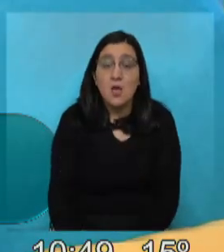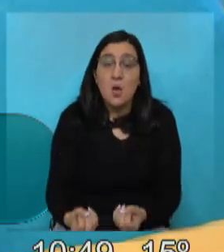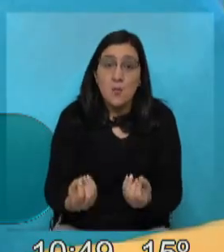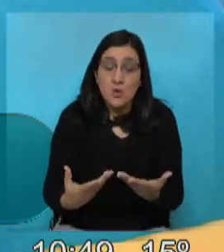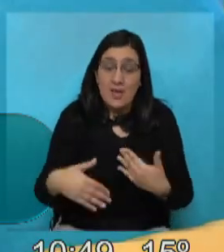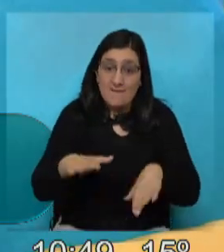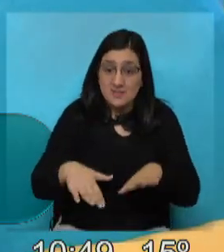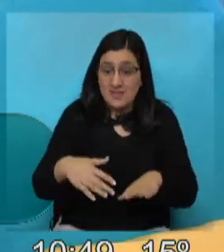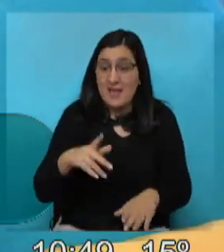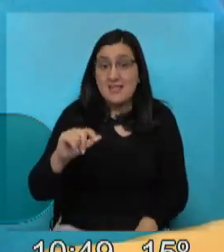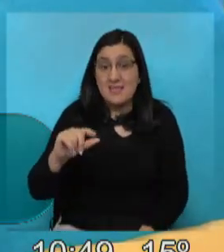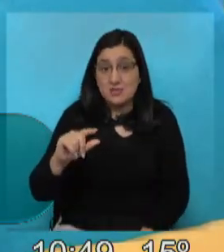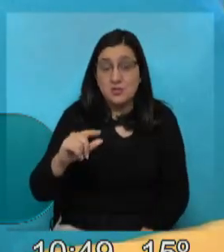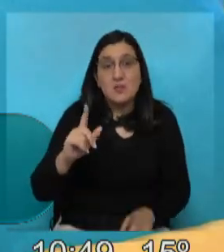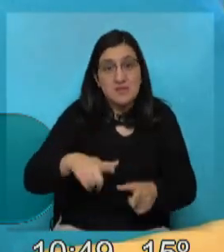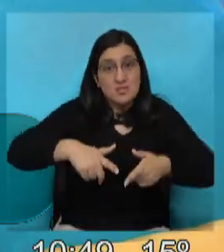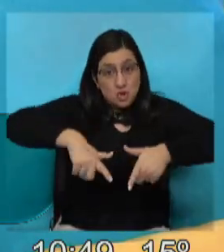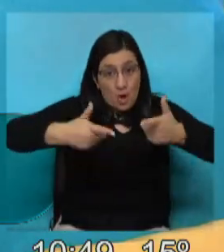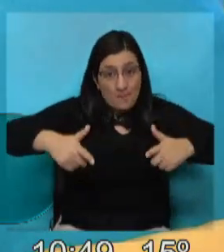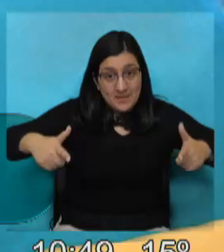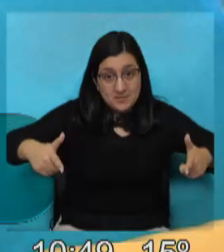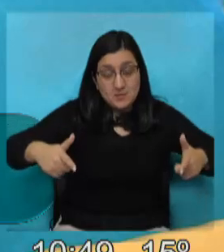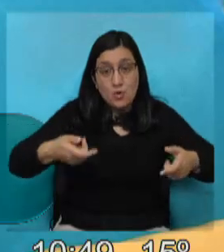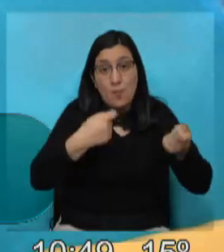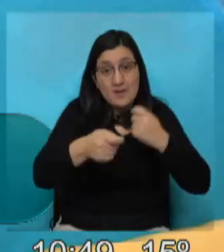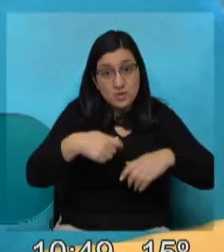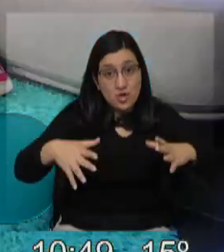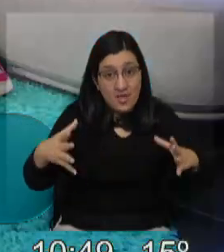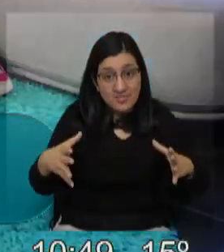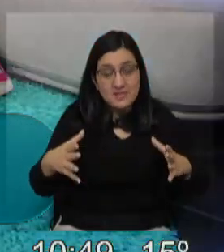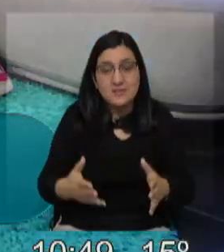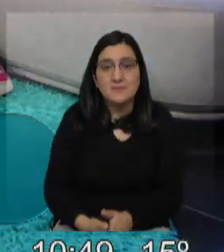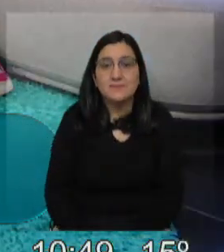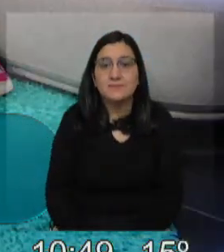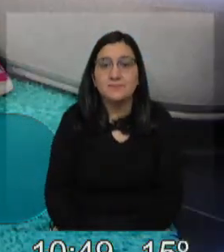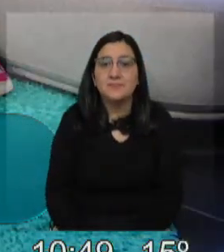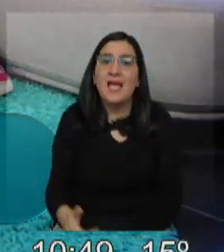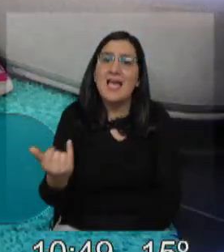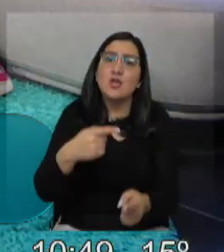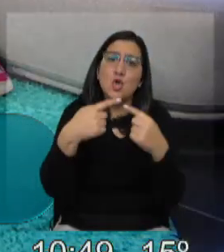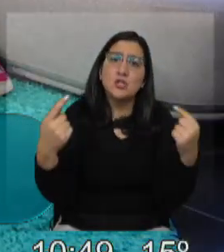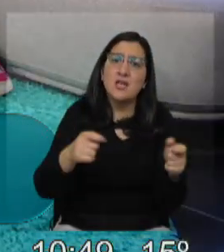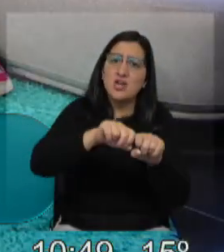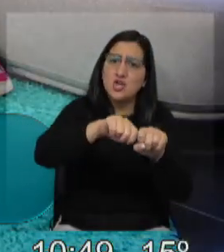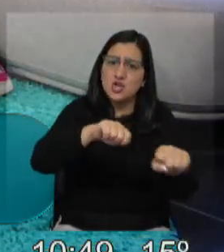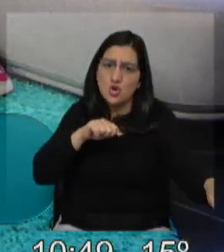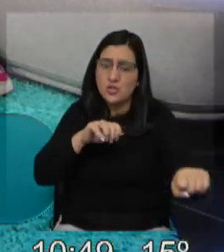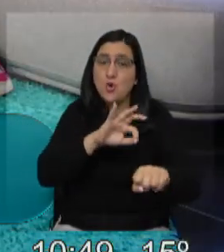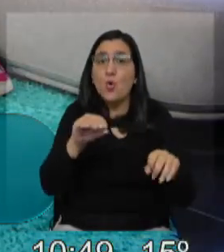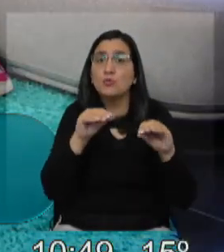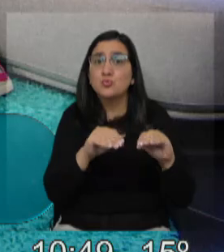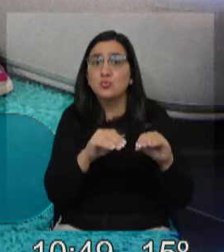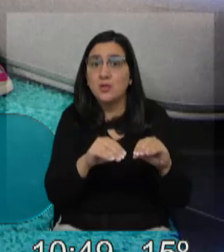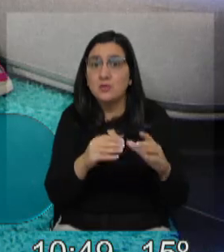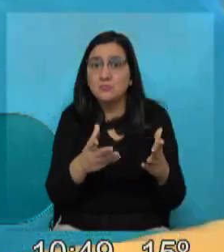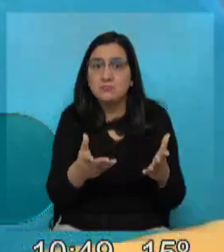pasado de liquidaciones, incluso en shoppings, en comercios de grandes superficies, que hay cosas rotas o cosas sucias. O